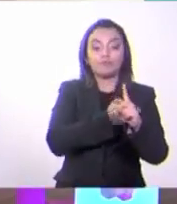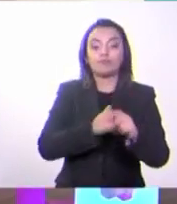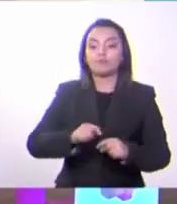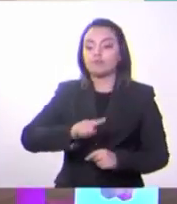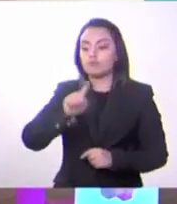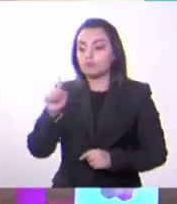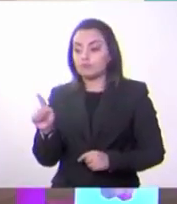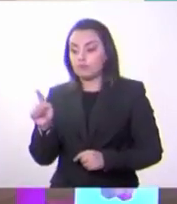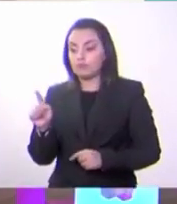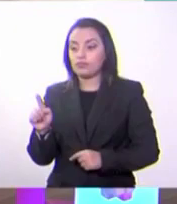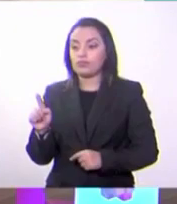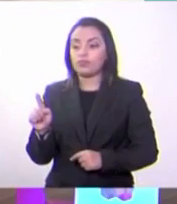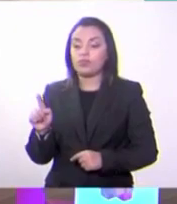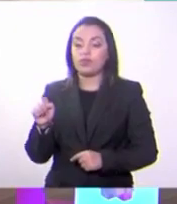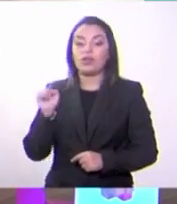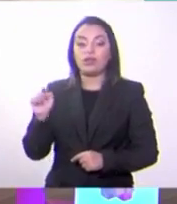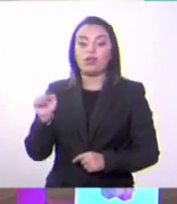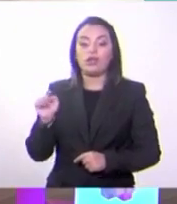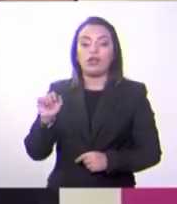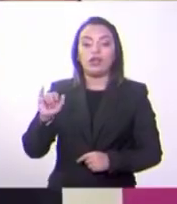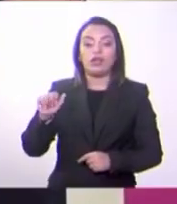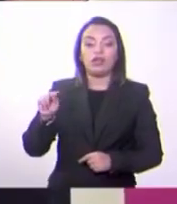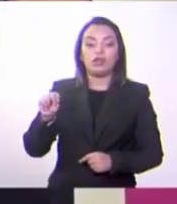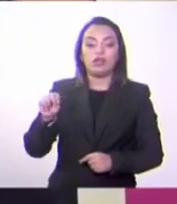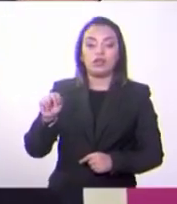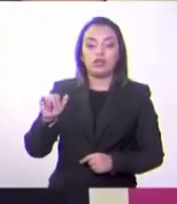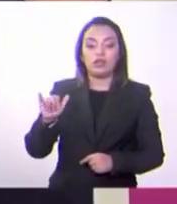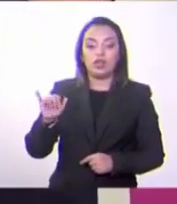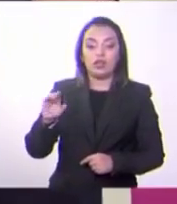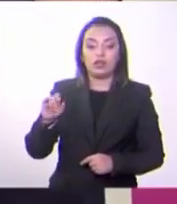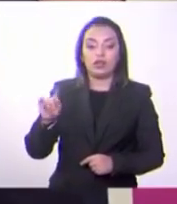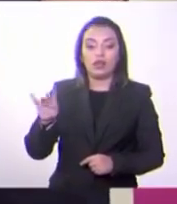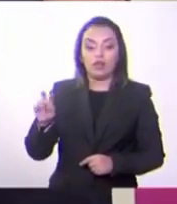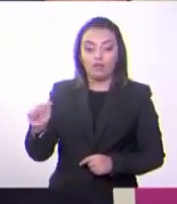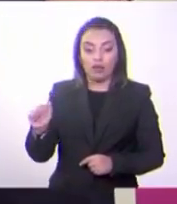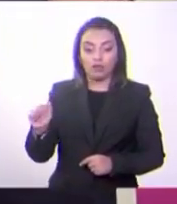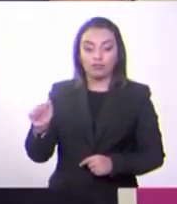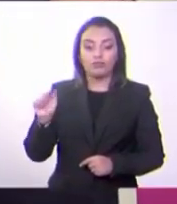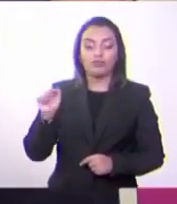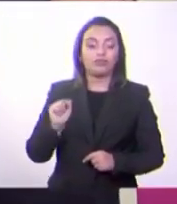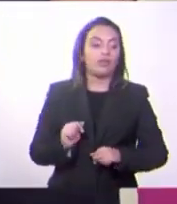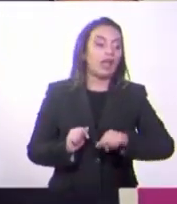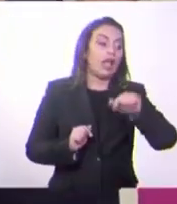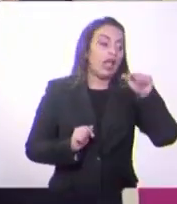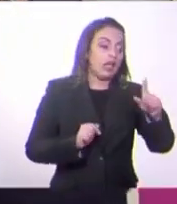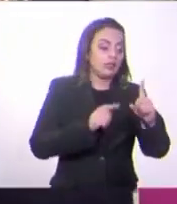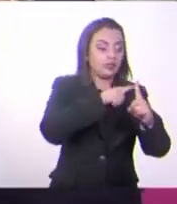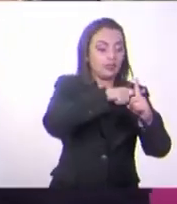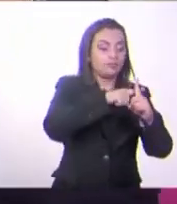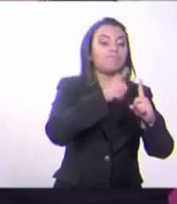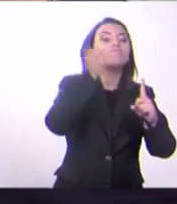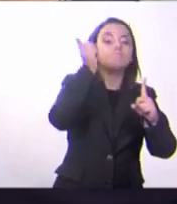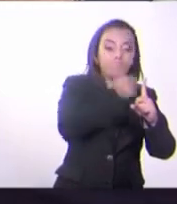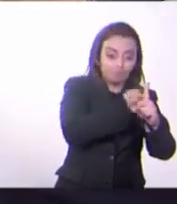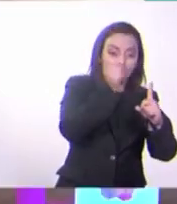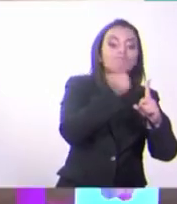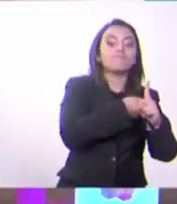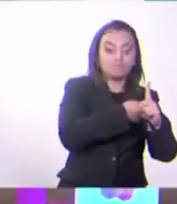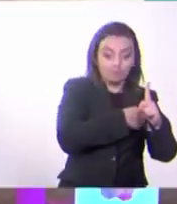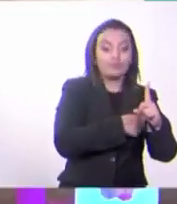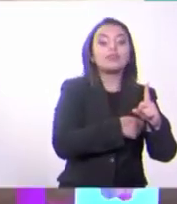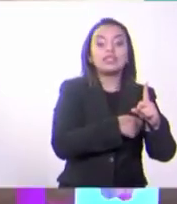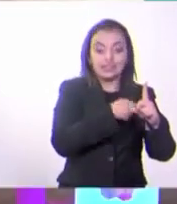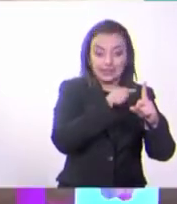inyectiva. Mi función entonces no es inyectiva. No, la mía sí, la tuya no. Mi función